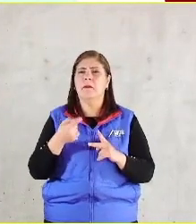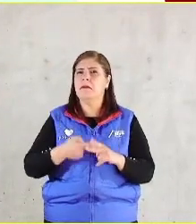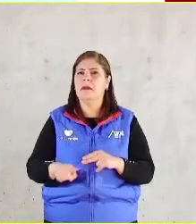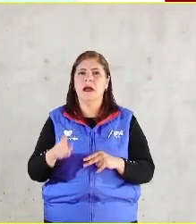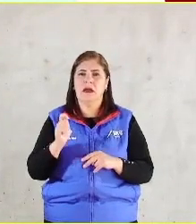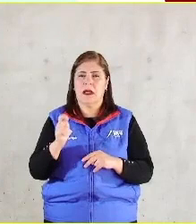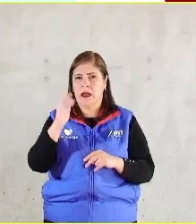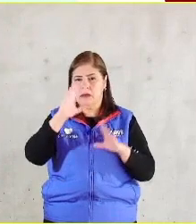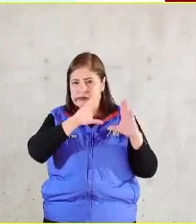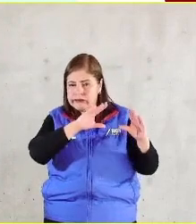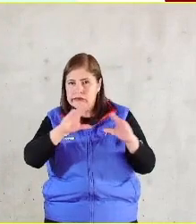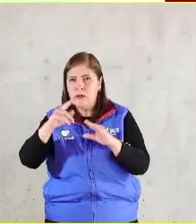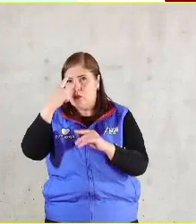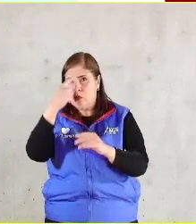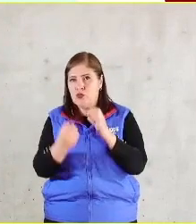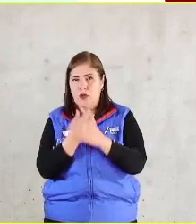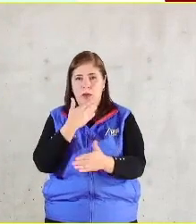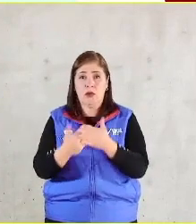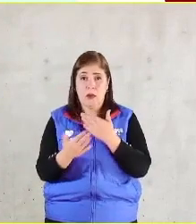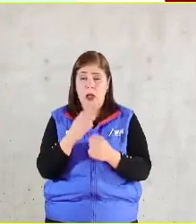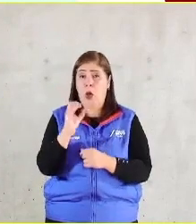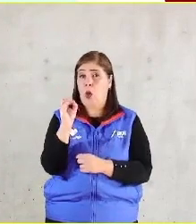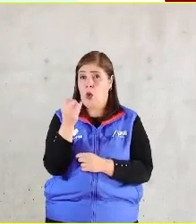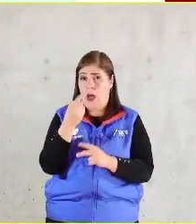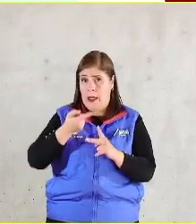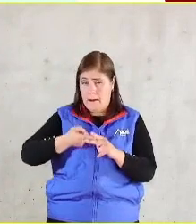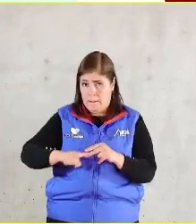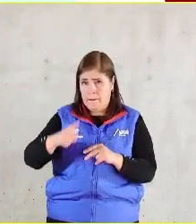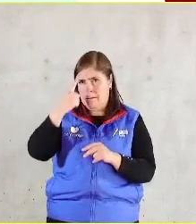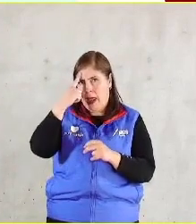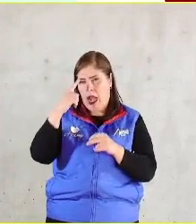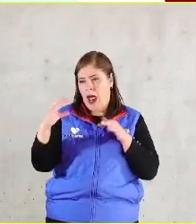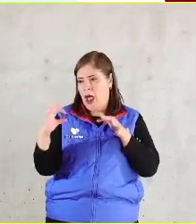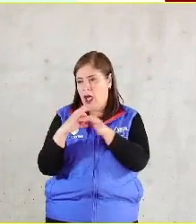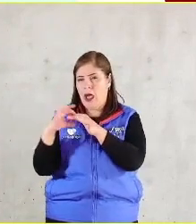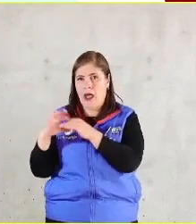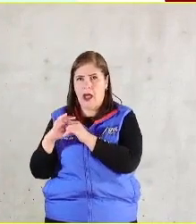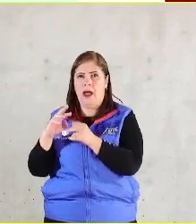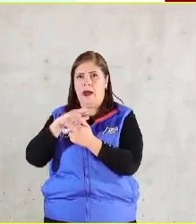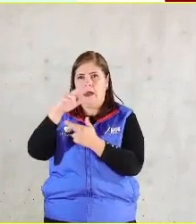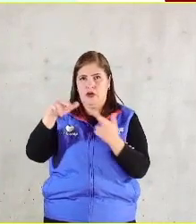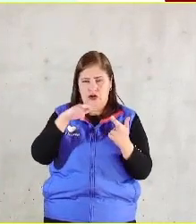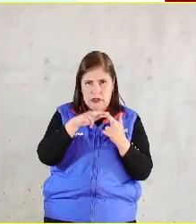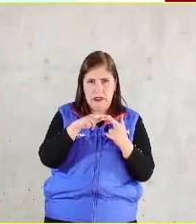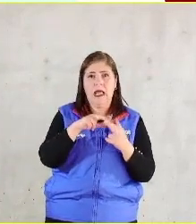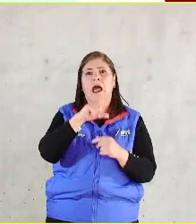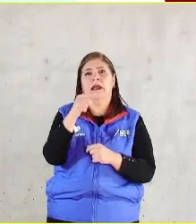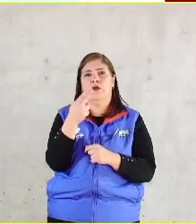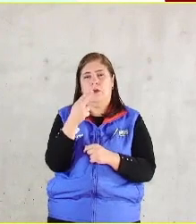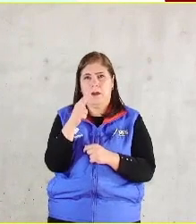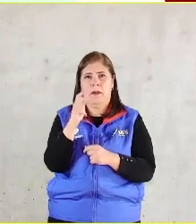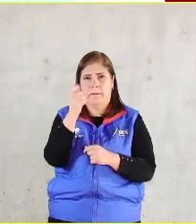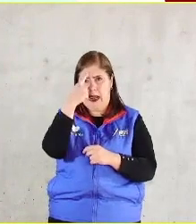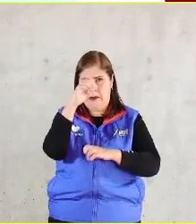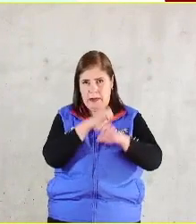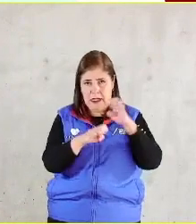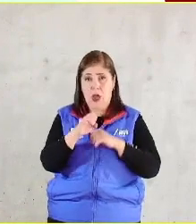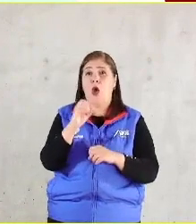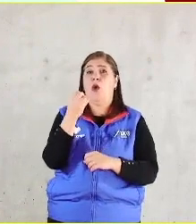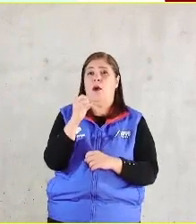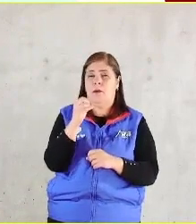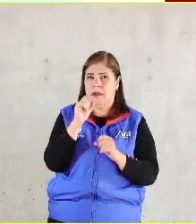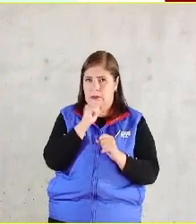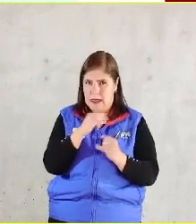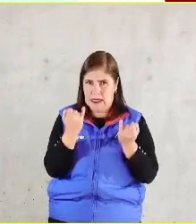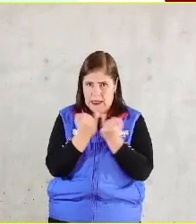capacitación? Para el nuevo modelo, en octubre inicia la capacitación para aliados regionales en el nuevo sistema y en noviembre para empresas. En octubre también